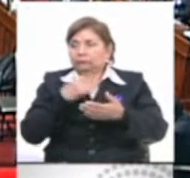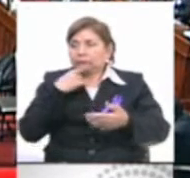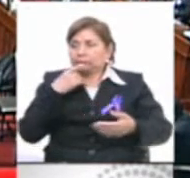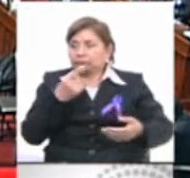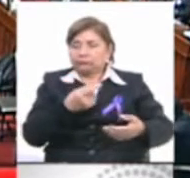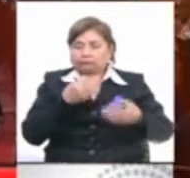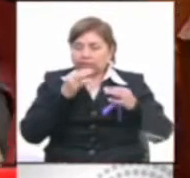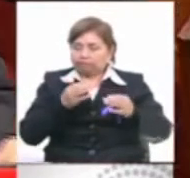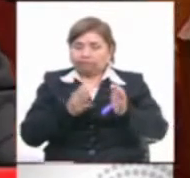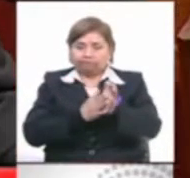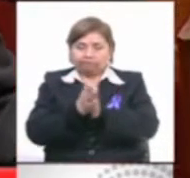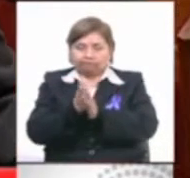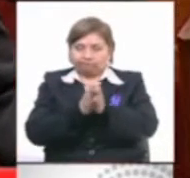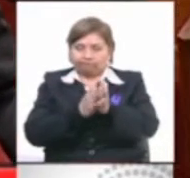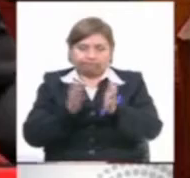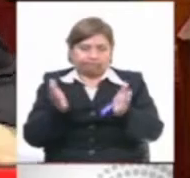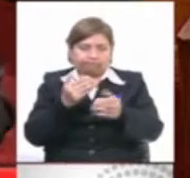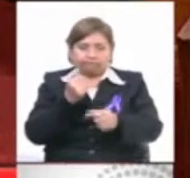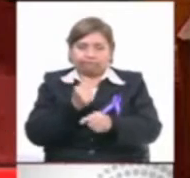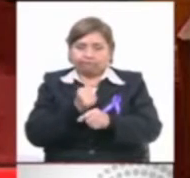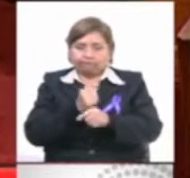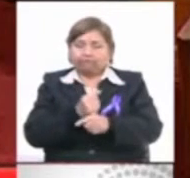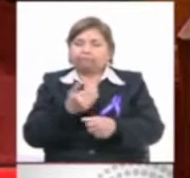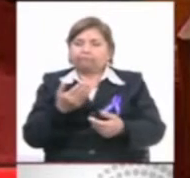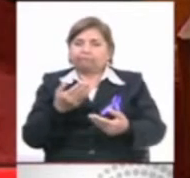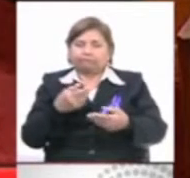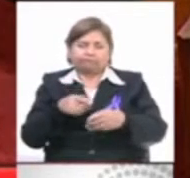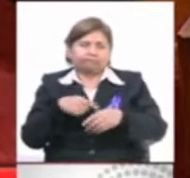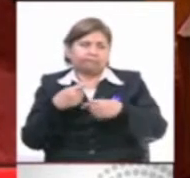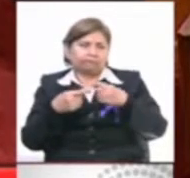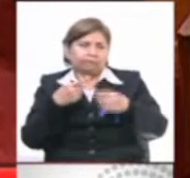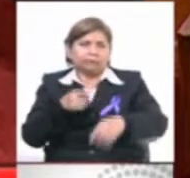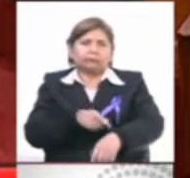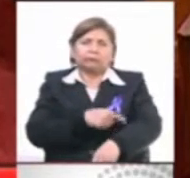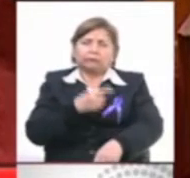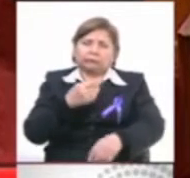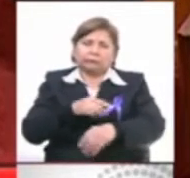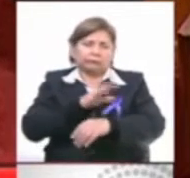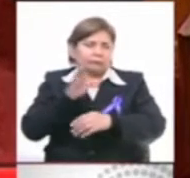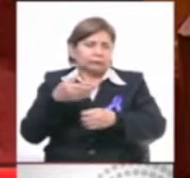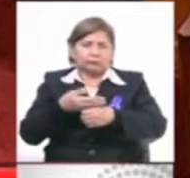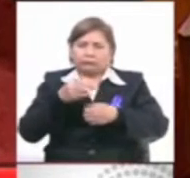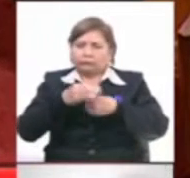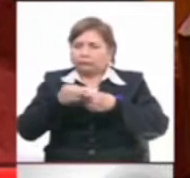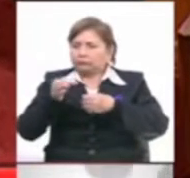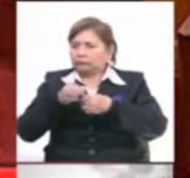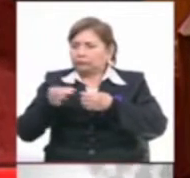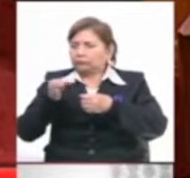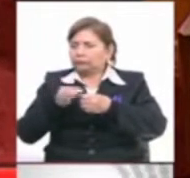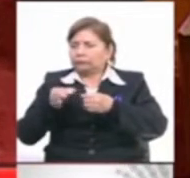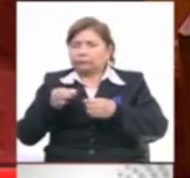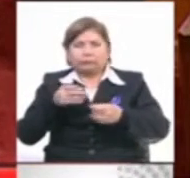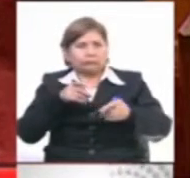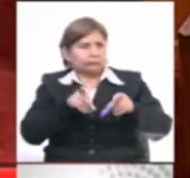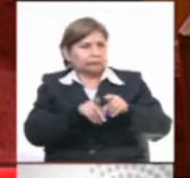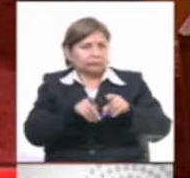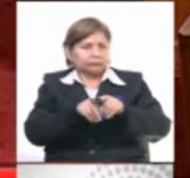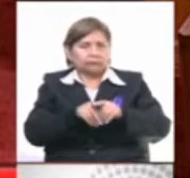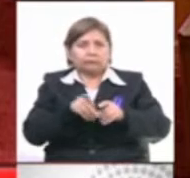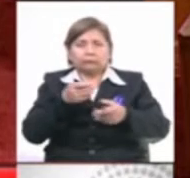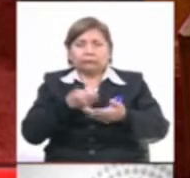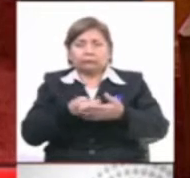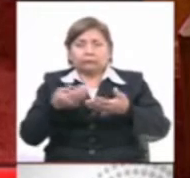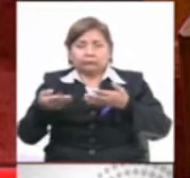son intensivas en empleo y se destinan a lo largo de todas las provincias. También son intensivas en empleo